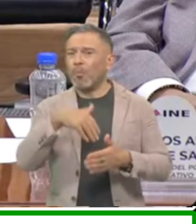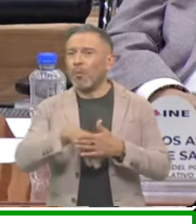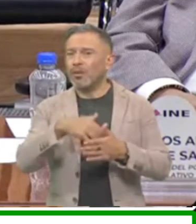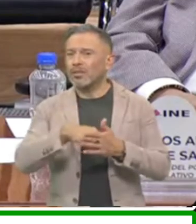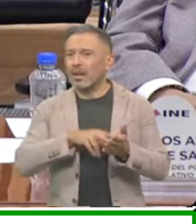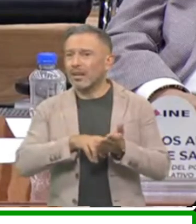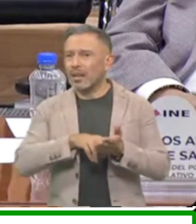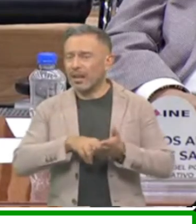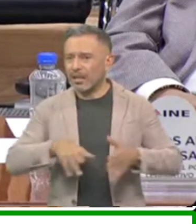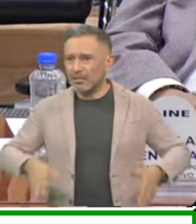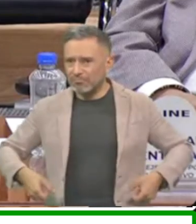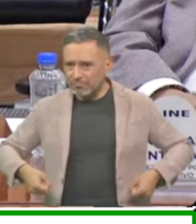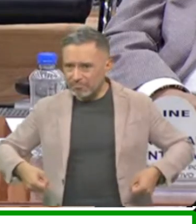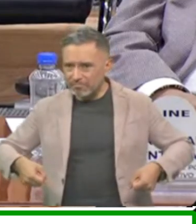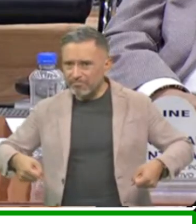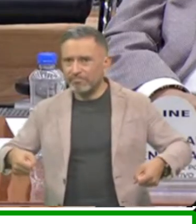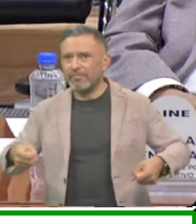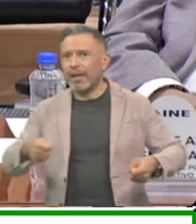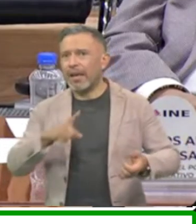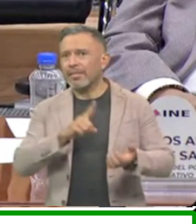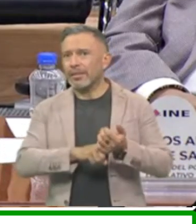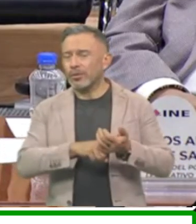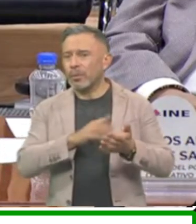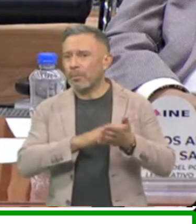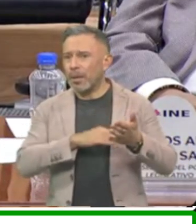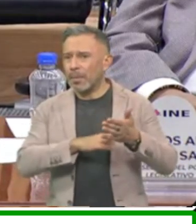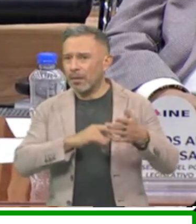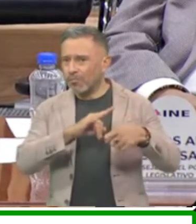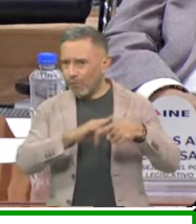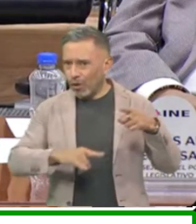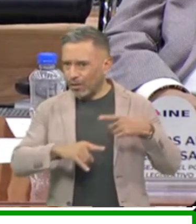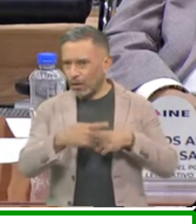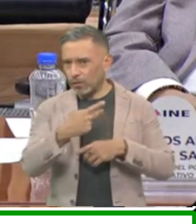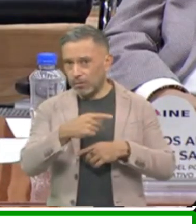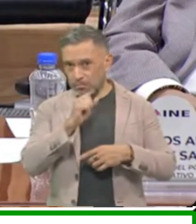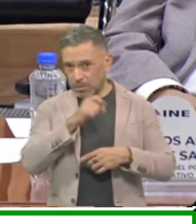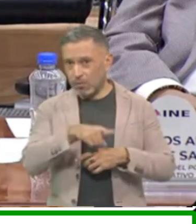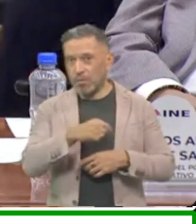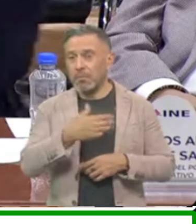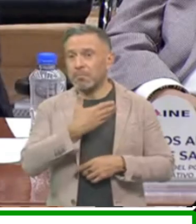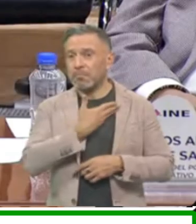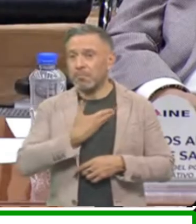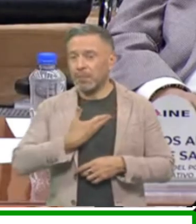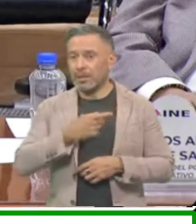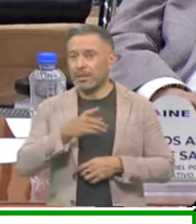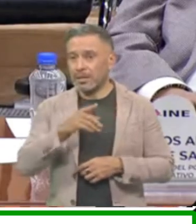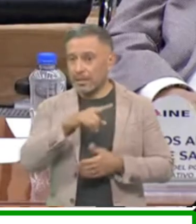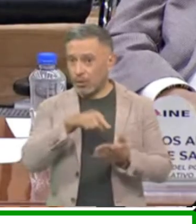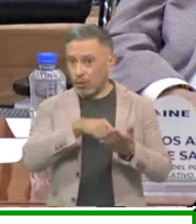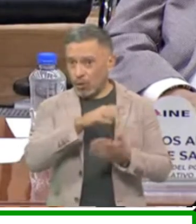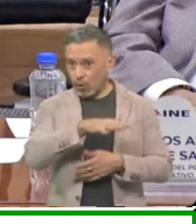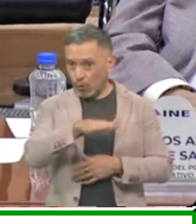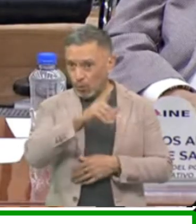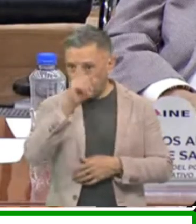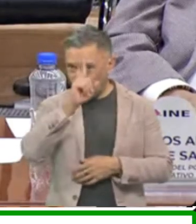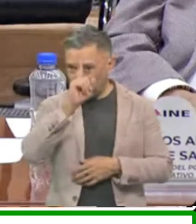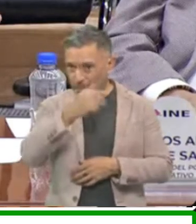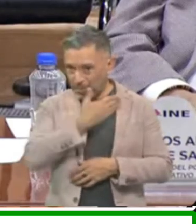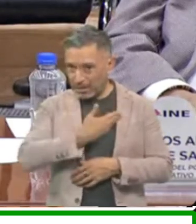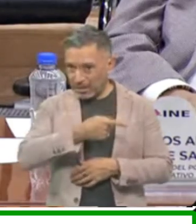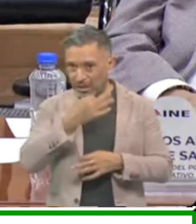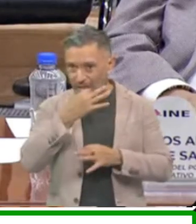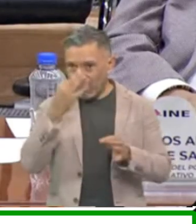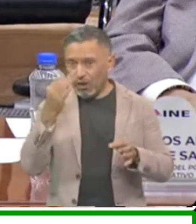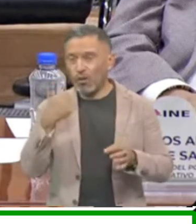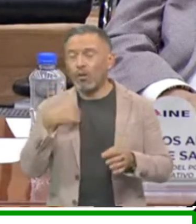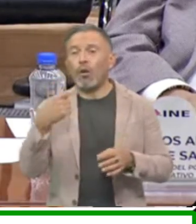basura boletas del Consejo. Y eso lo declaró el propio presidente del Consejo Distrital. No es una